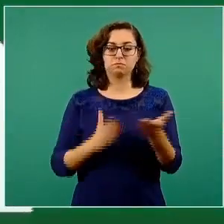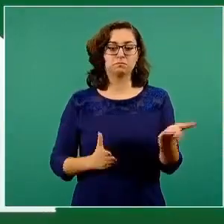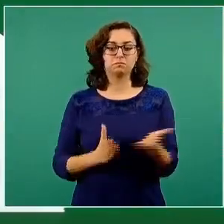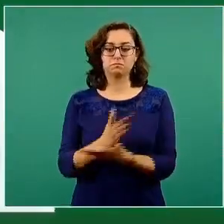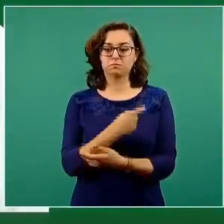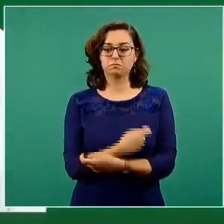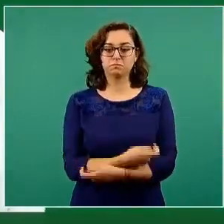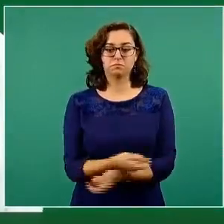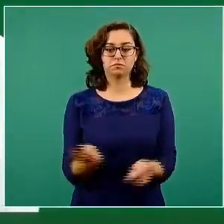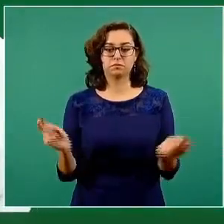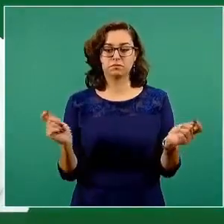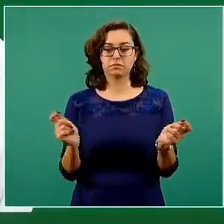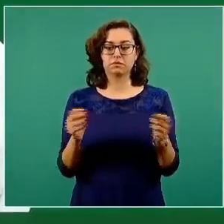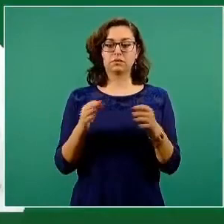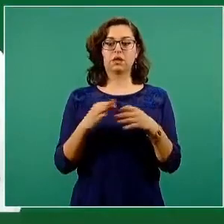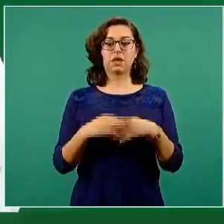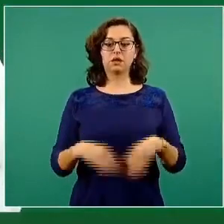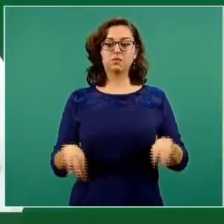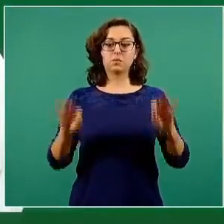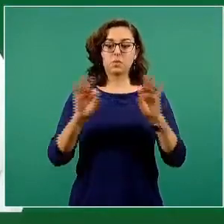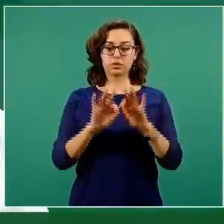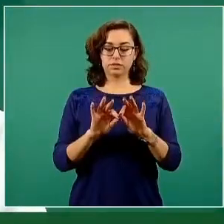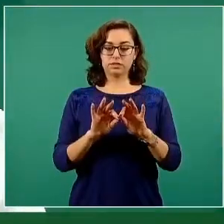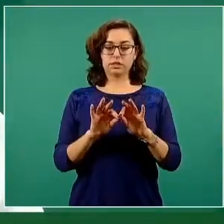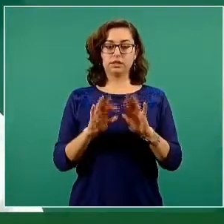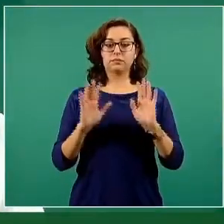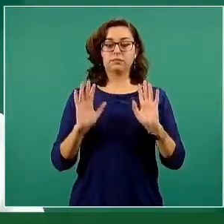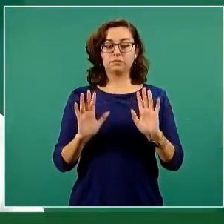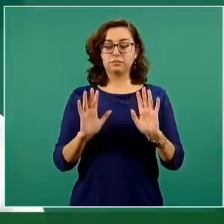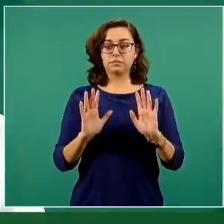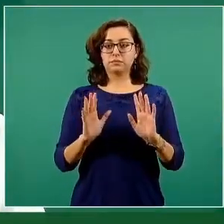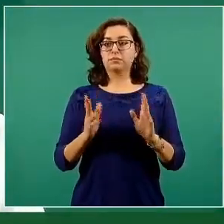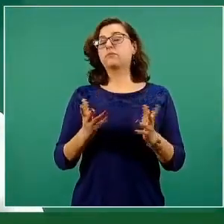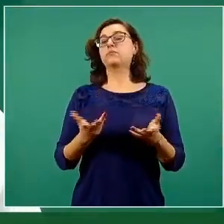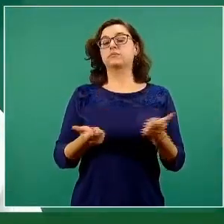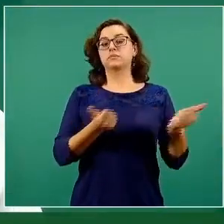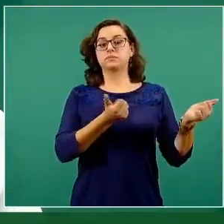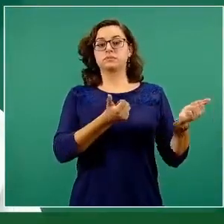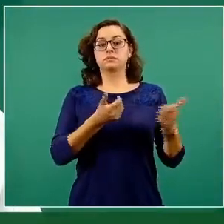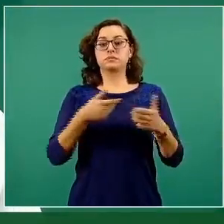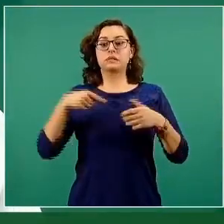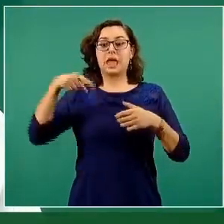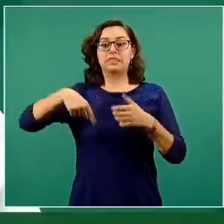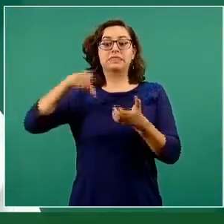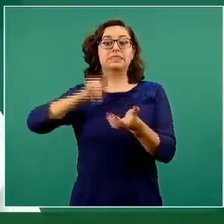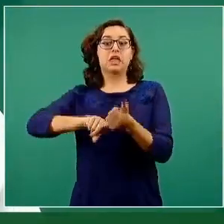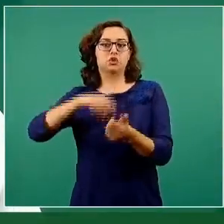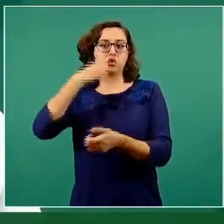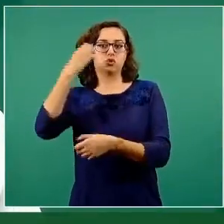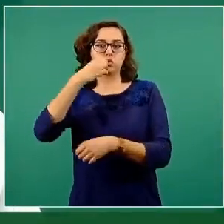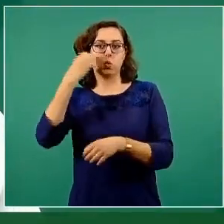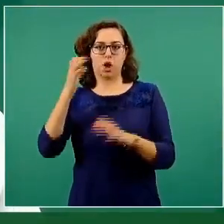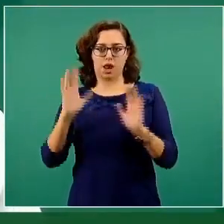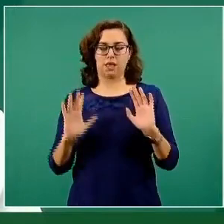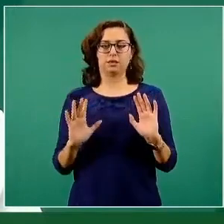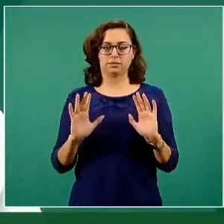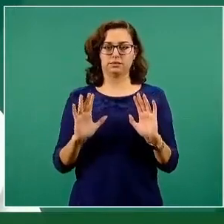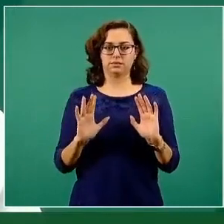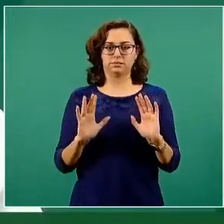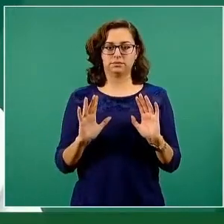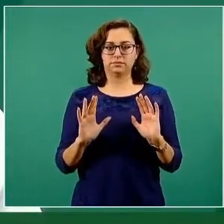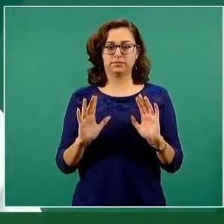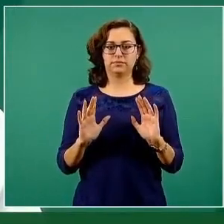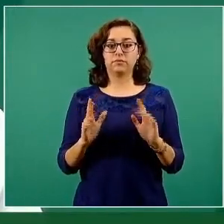es restringir el acceso. No es una prohibición, y esto lo comentamos para que esta